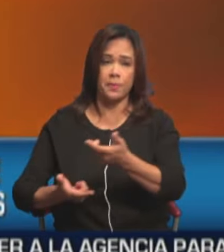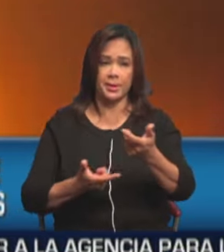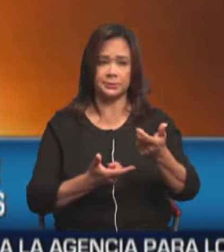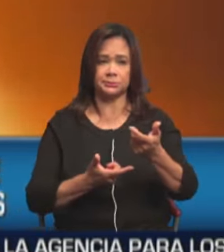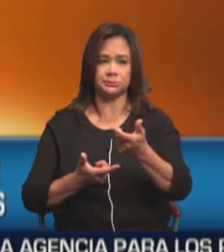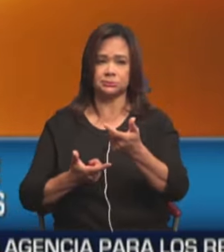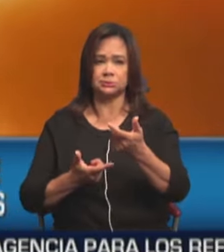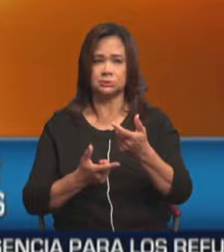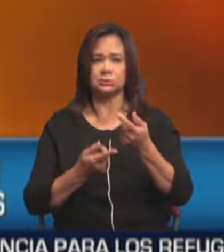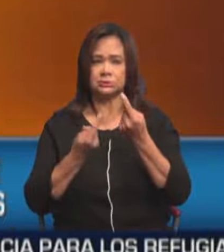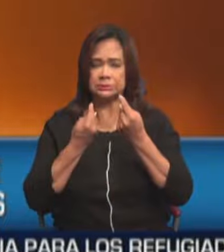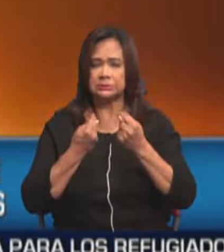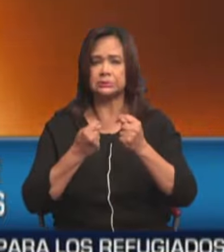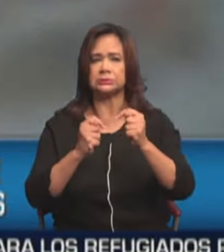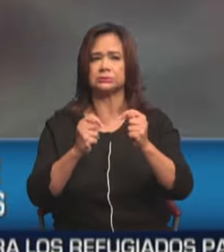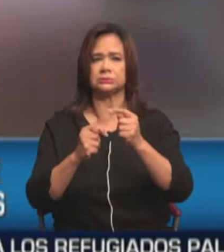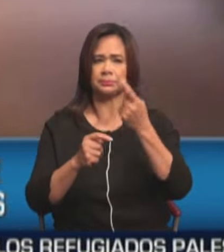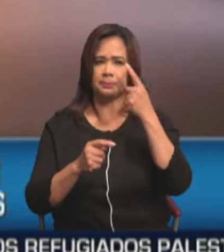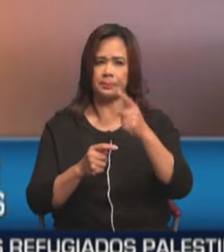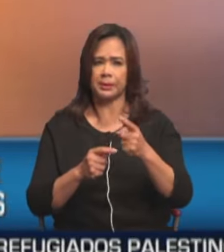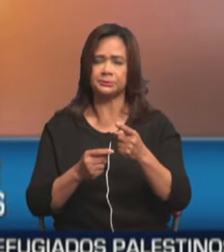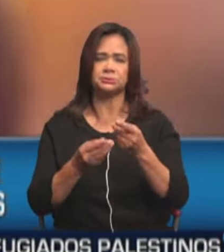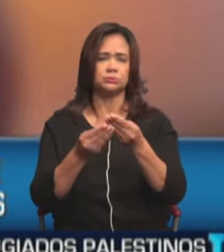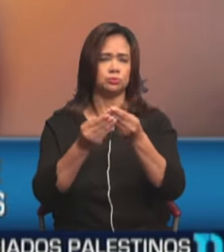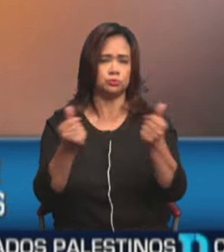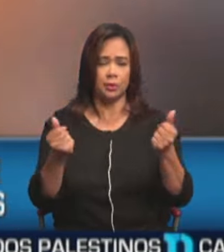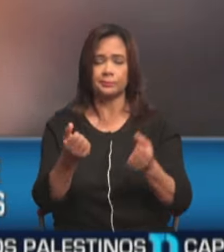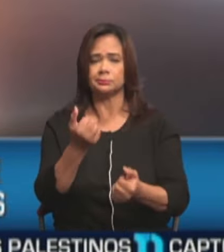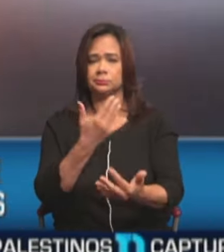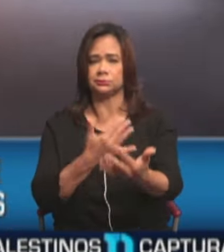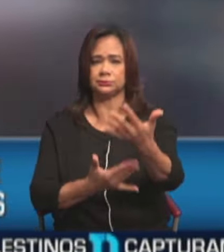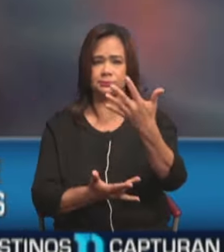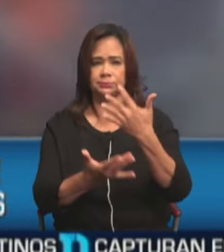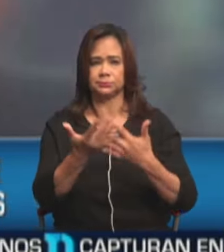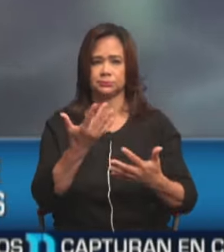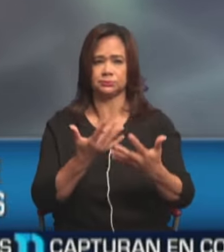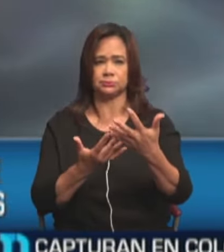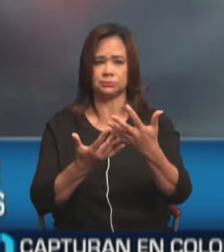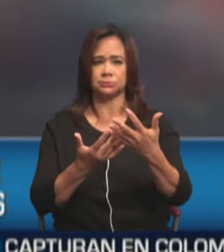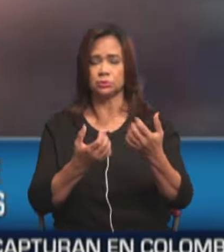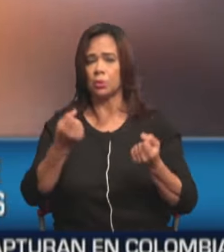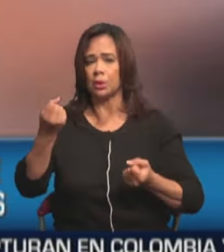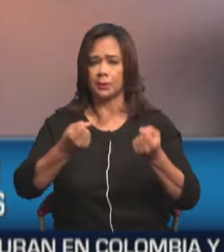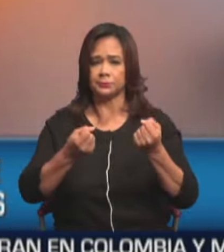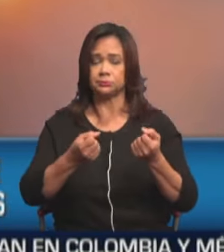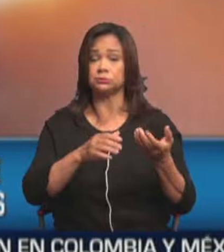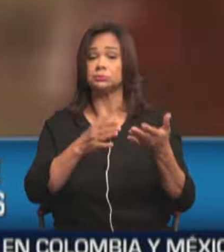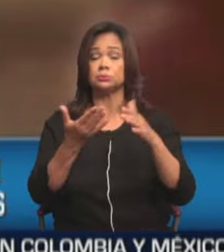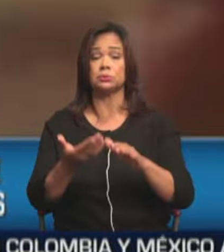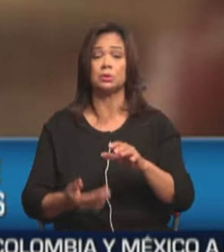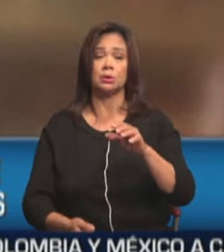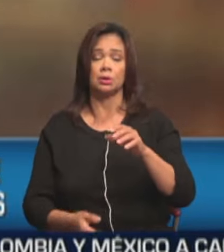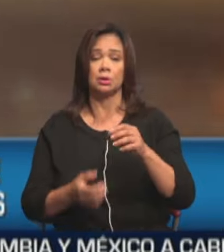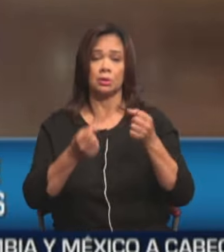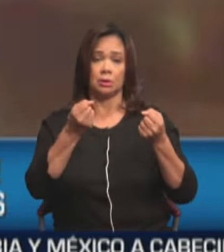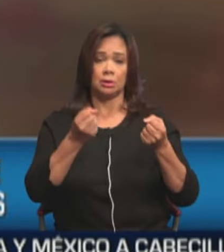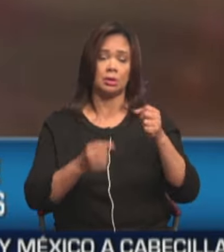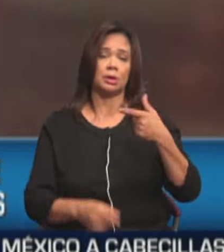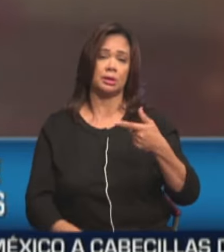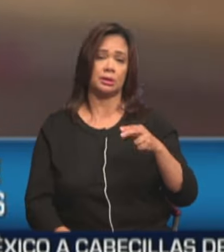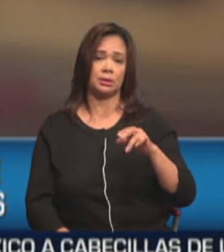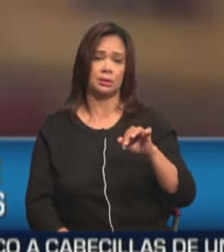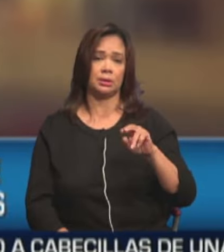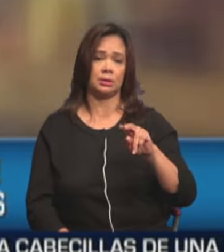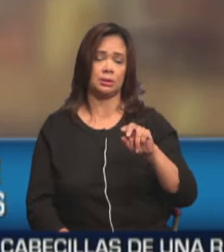nacional luchaban para extinguir las llamas que envolvían los vehículos los fallecidos son el piloto Guillermo